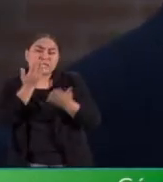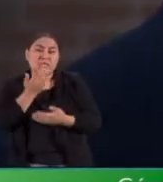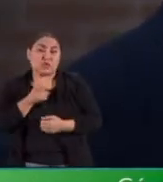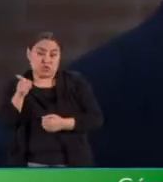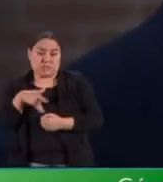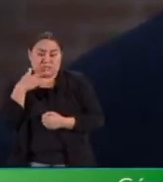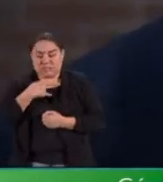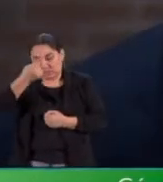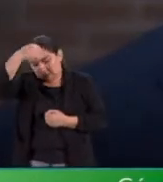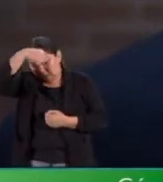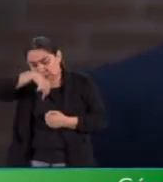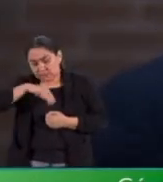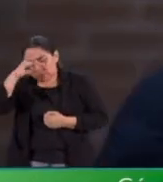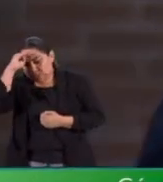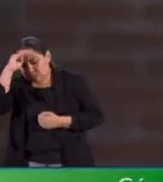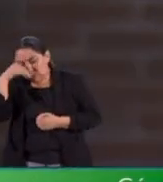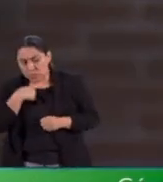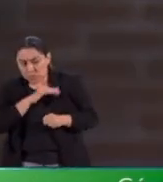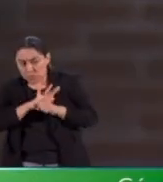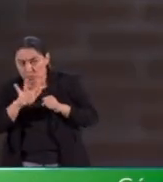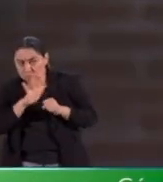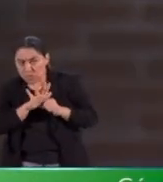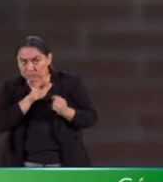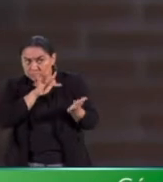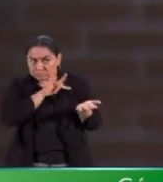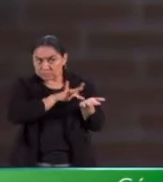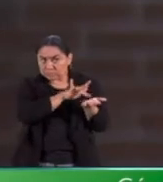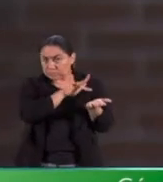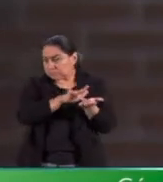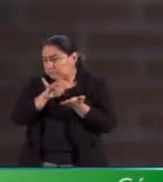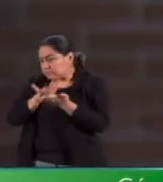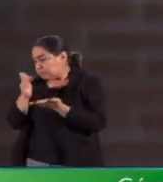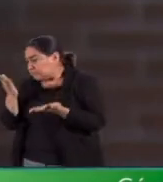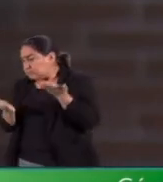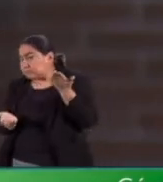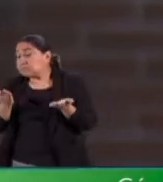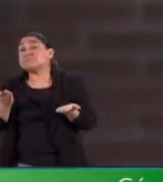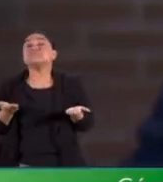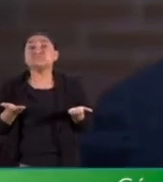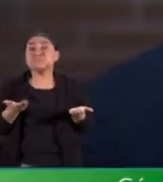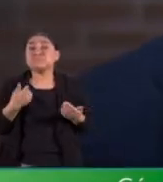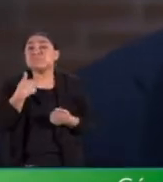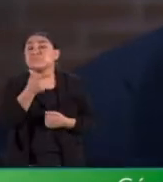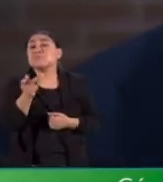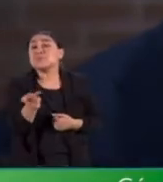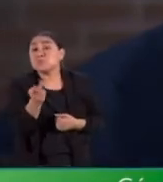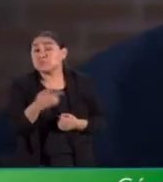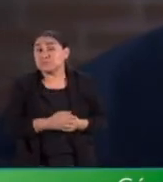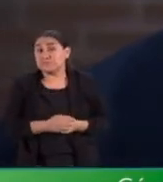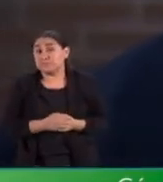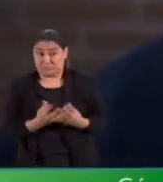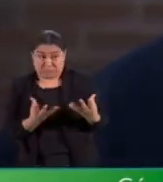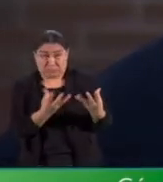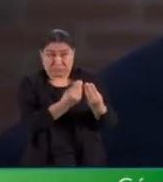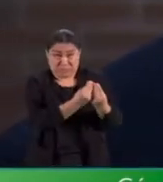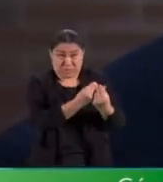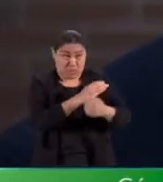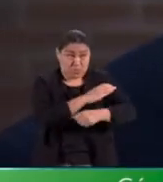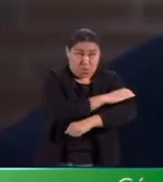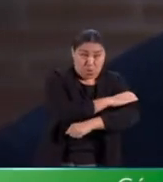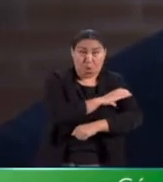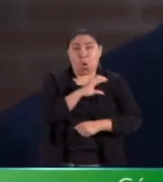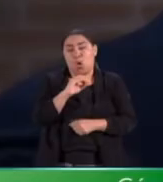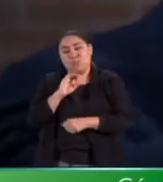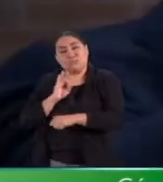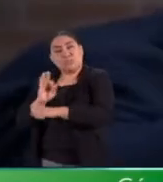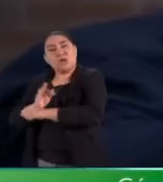lado de la historia decidirían estar? ¿Del poder o de la